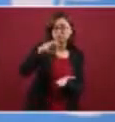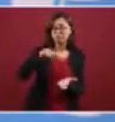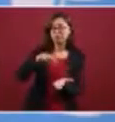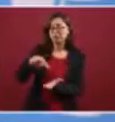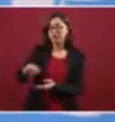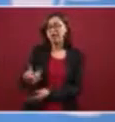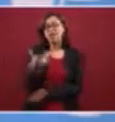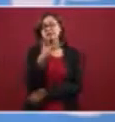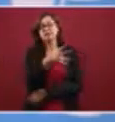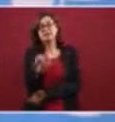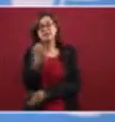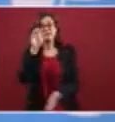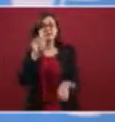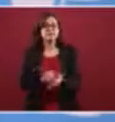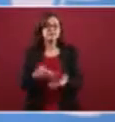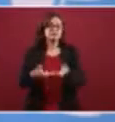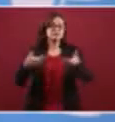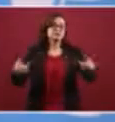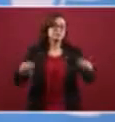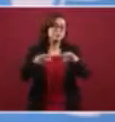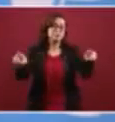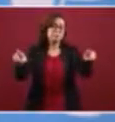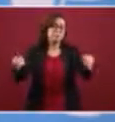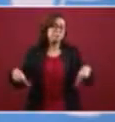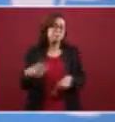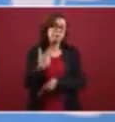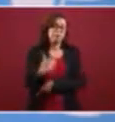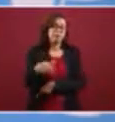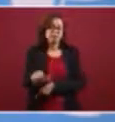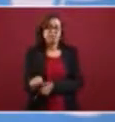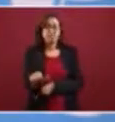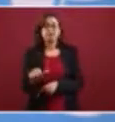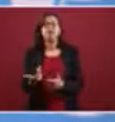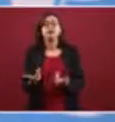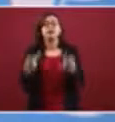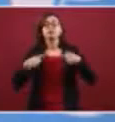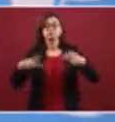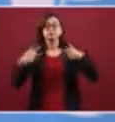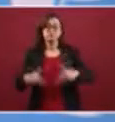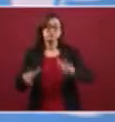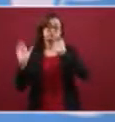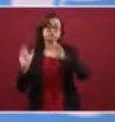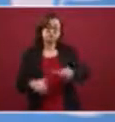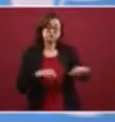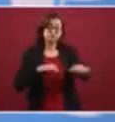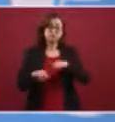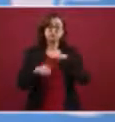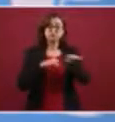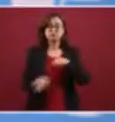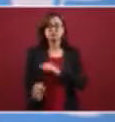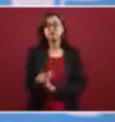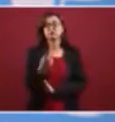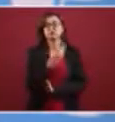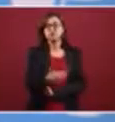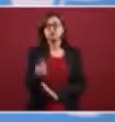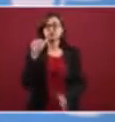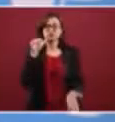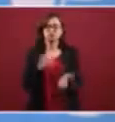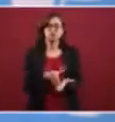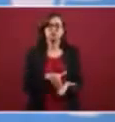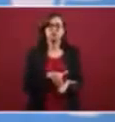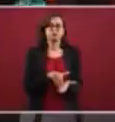500 mil hectáreas y se le está dando trabajo a 200 mil